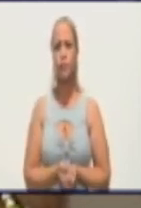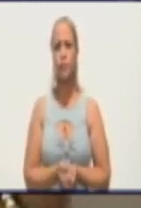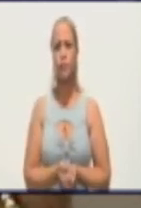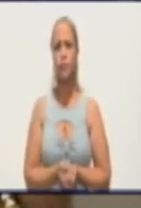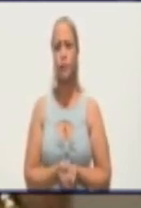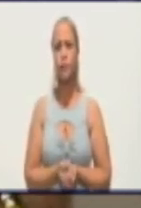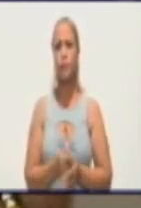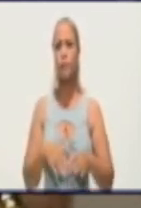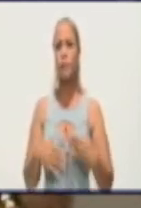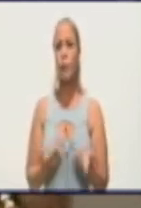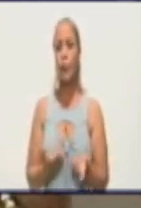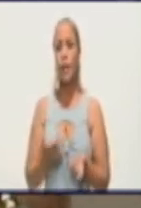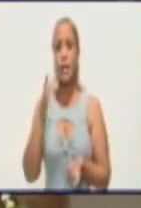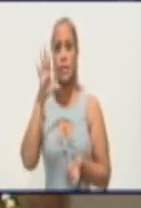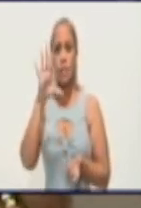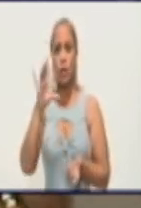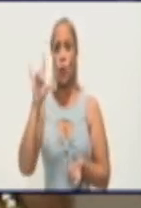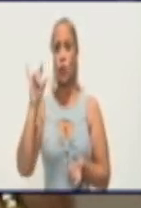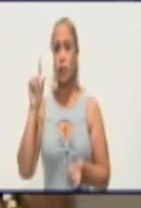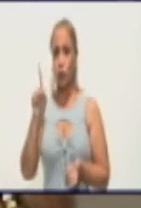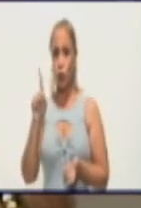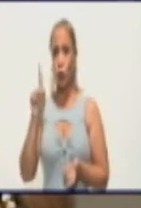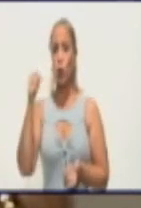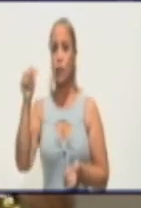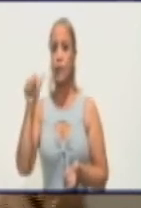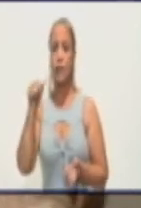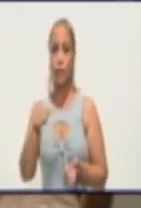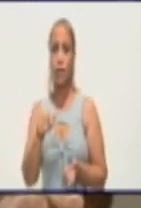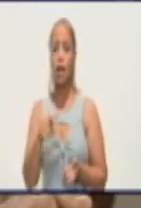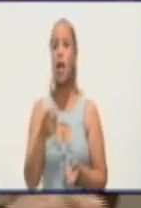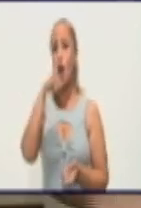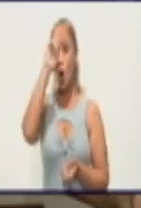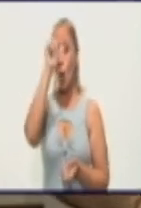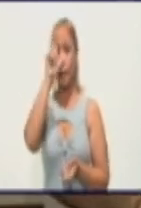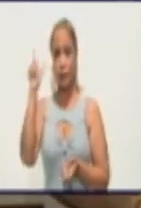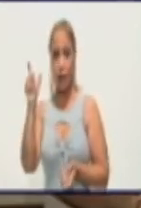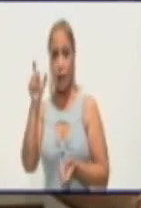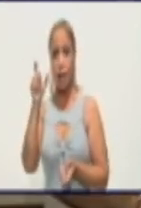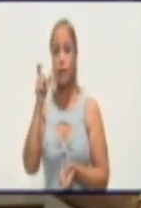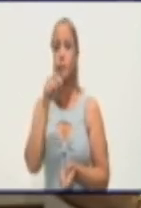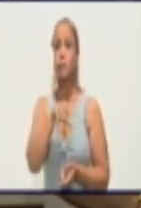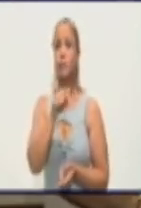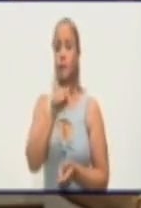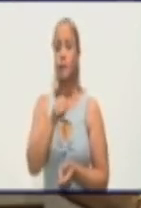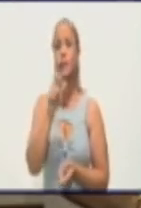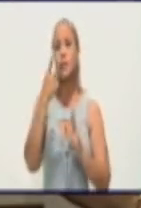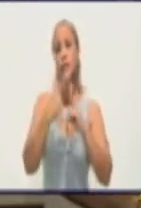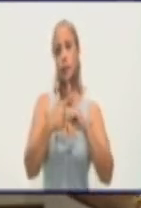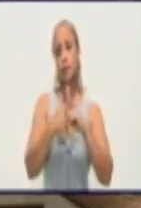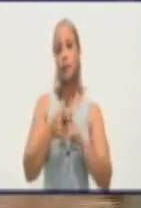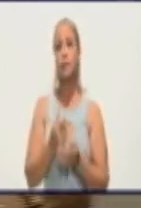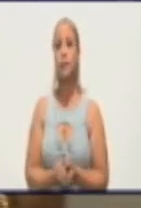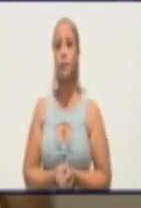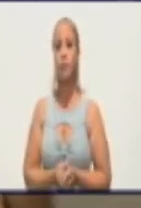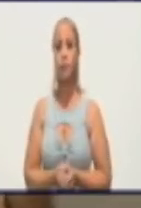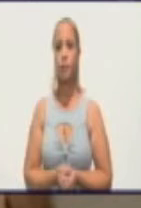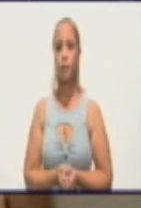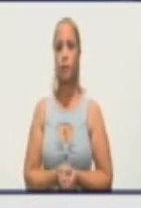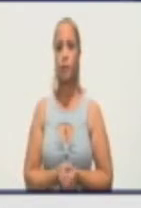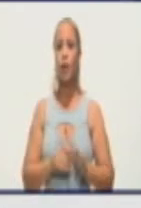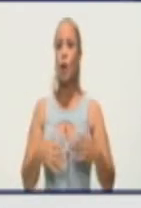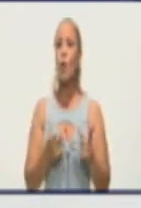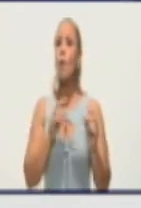51 día de bayamo que asegura el hospital carlos manuel de céspedes en su lugar se abre el circuito 2 el circuito general benítez